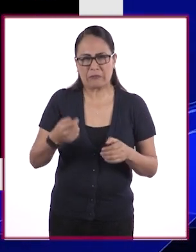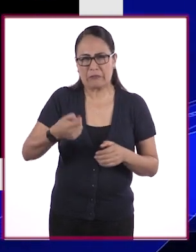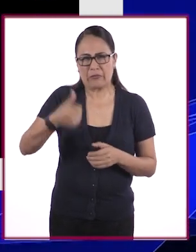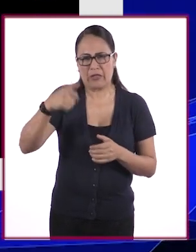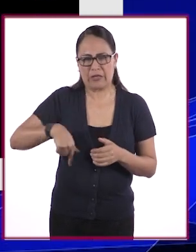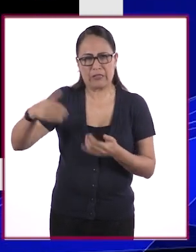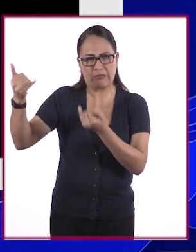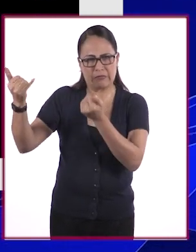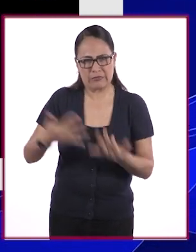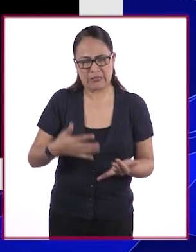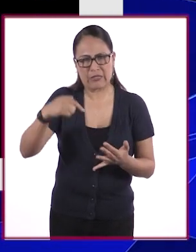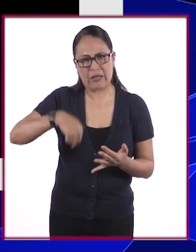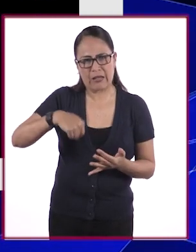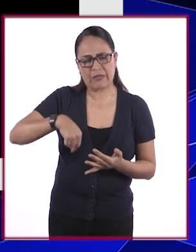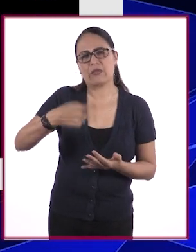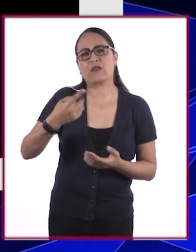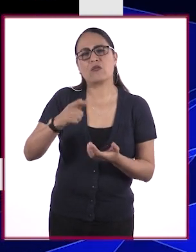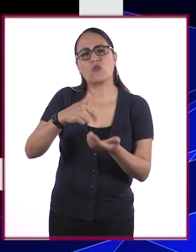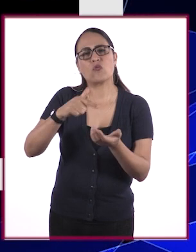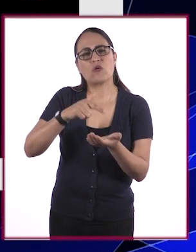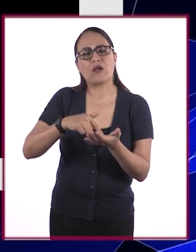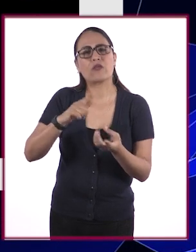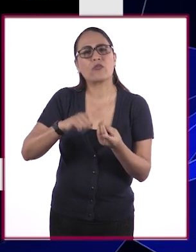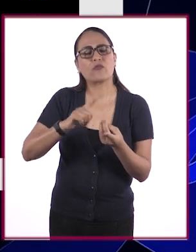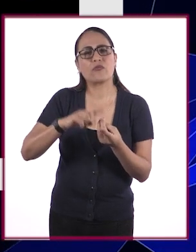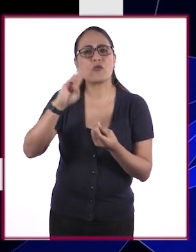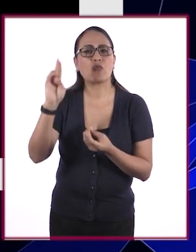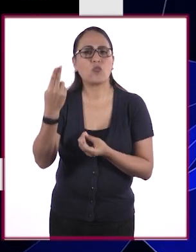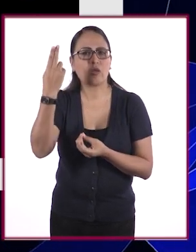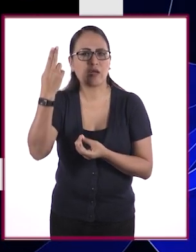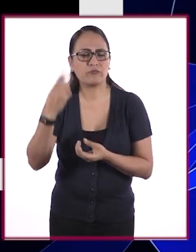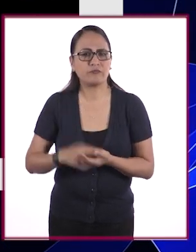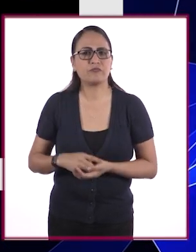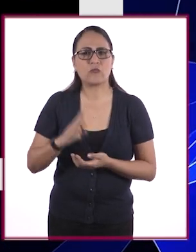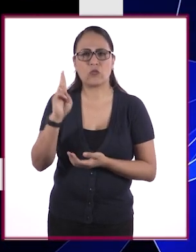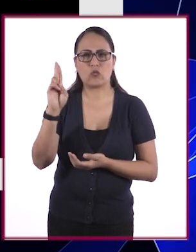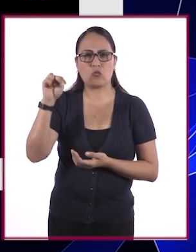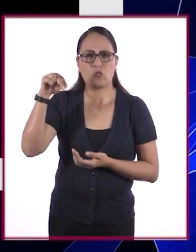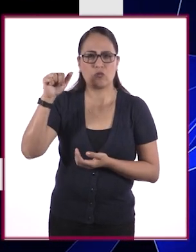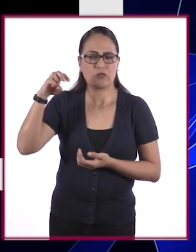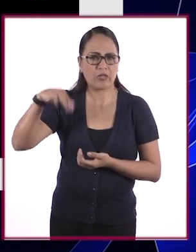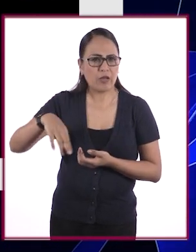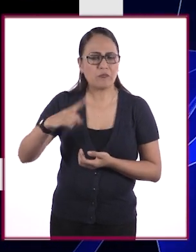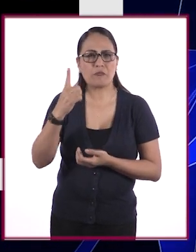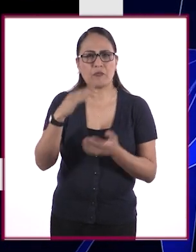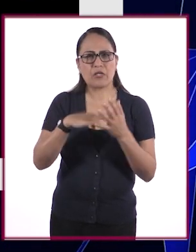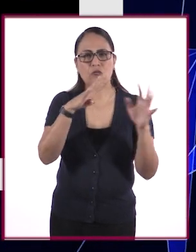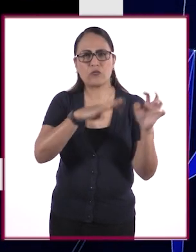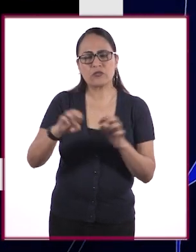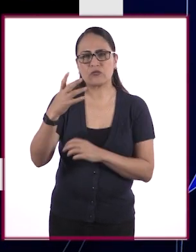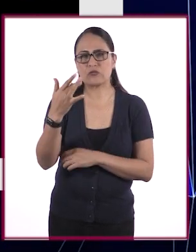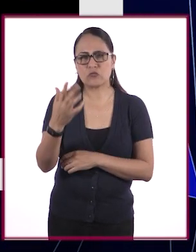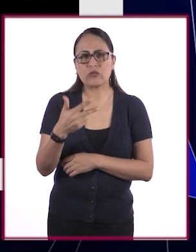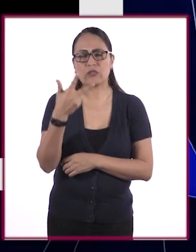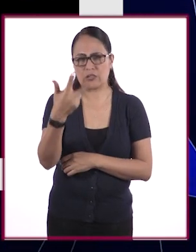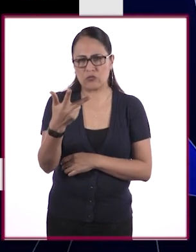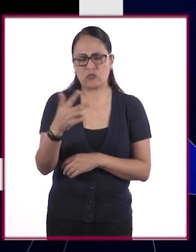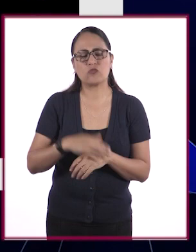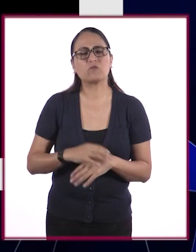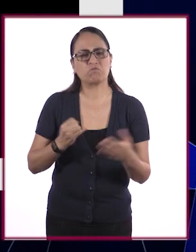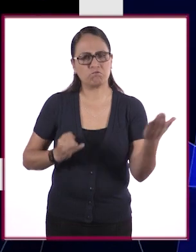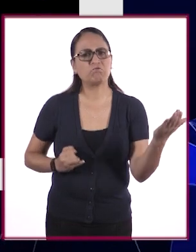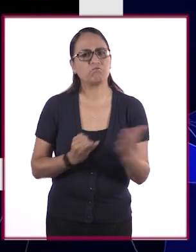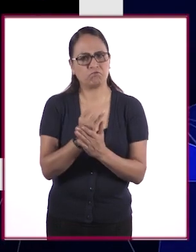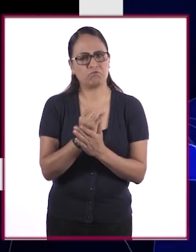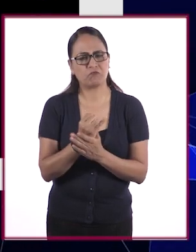computadoras llegan a México a la UNAM. En 1958 la UNAM decidió